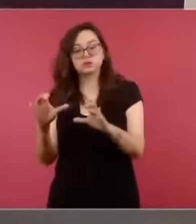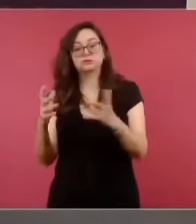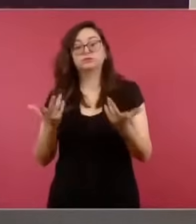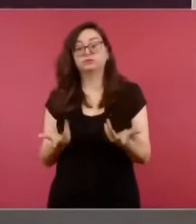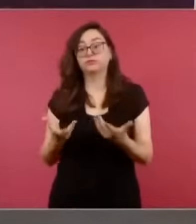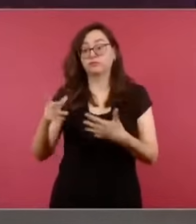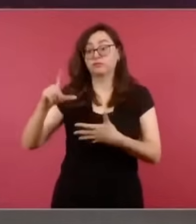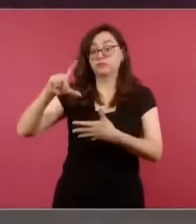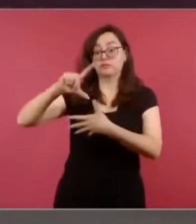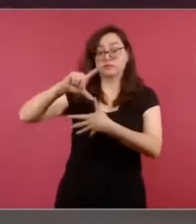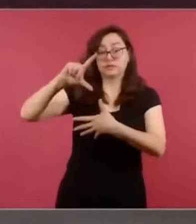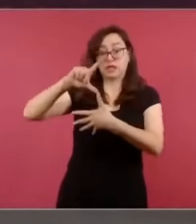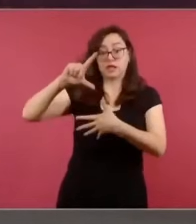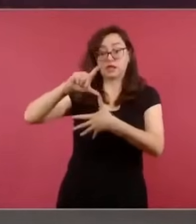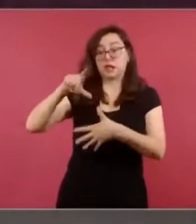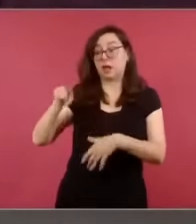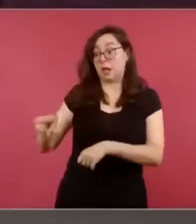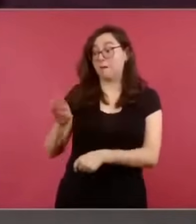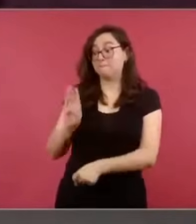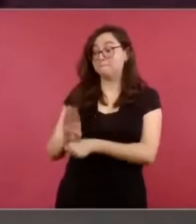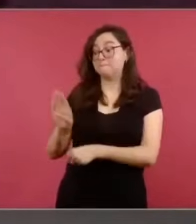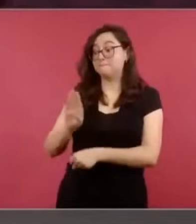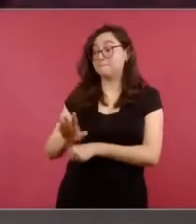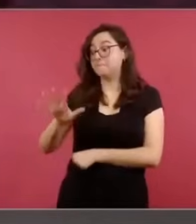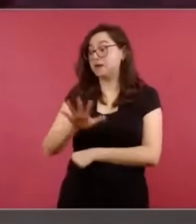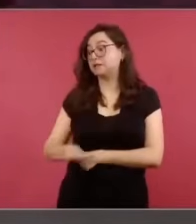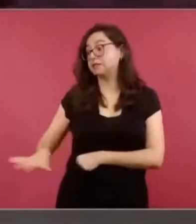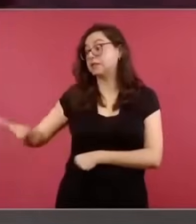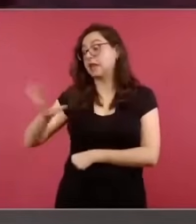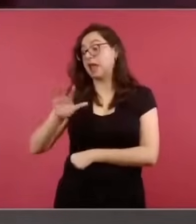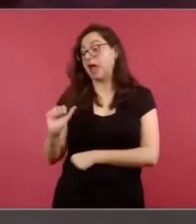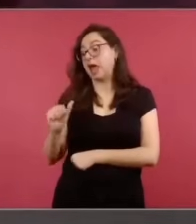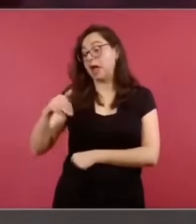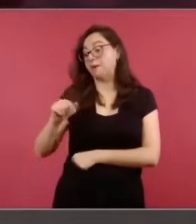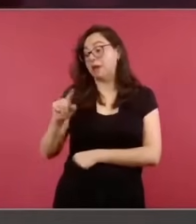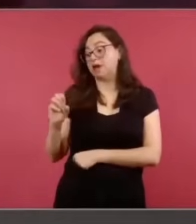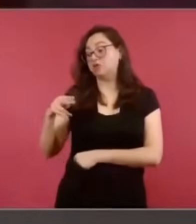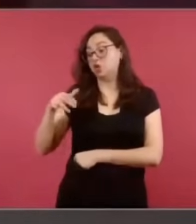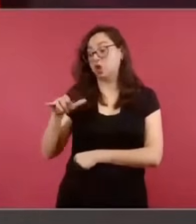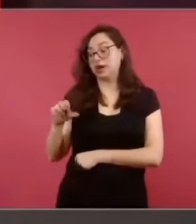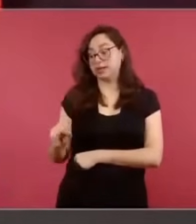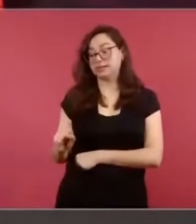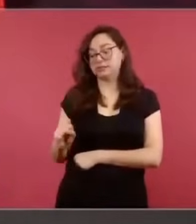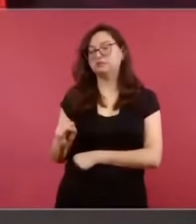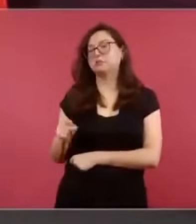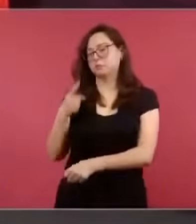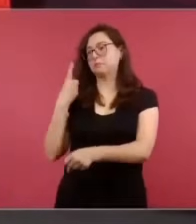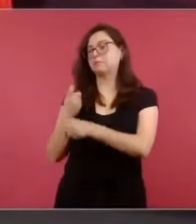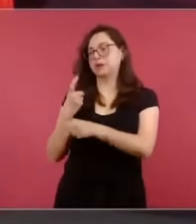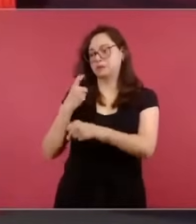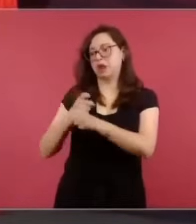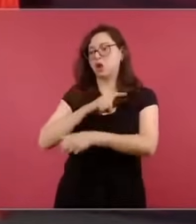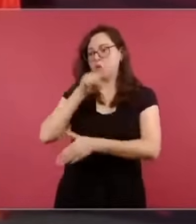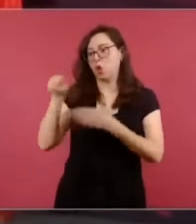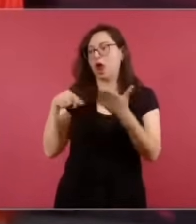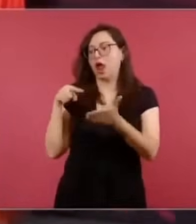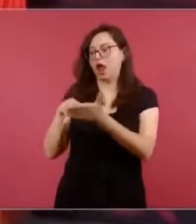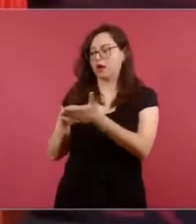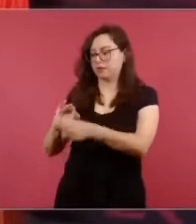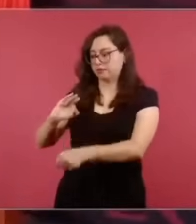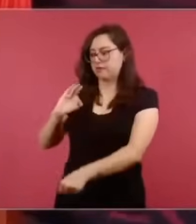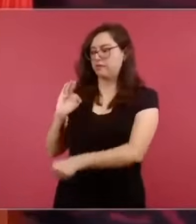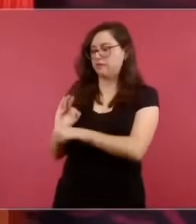del Amazonas. Ayer o antier que estuvimos con el director de la NASA,